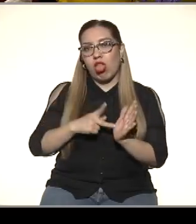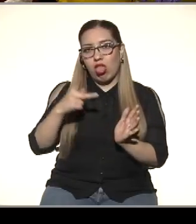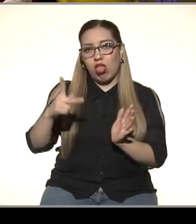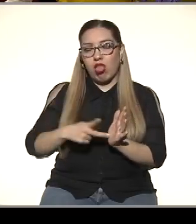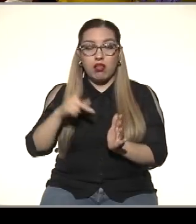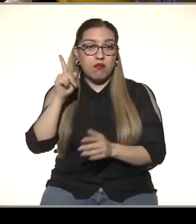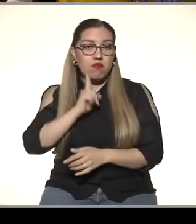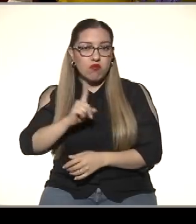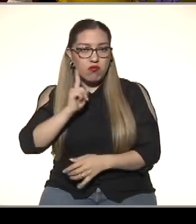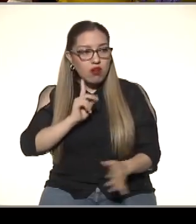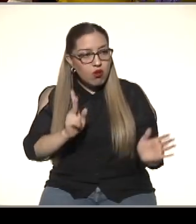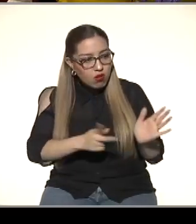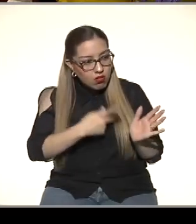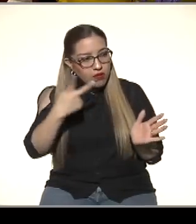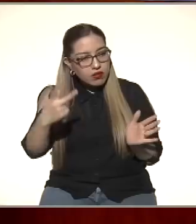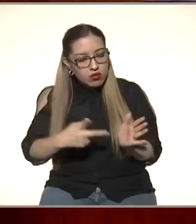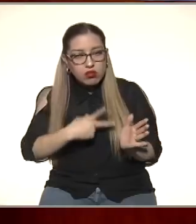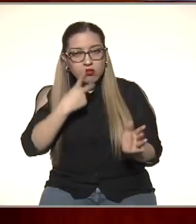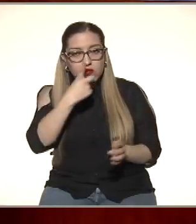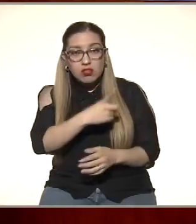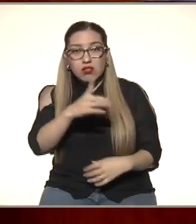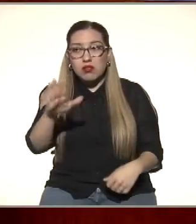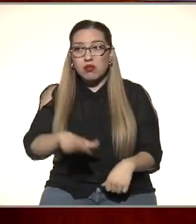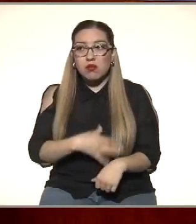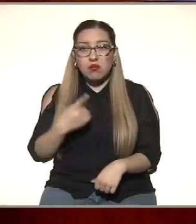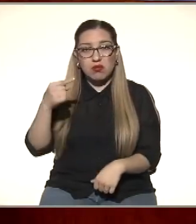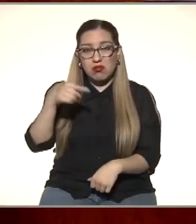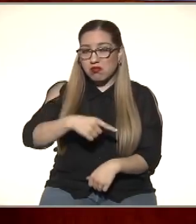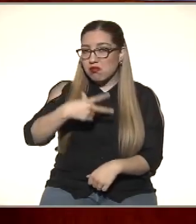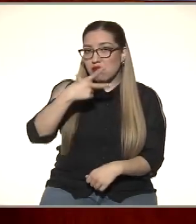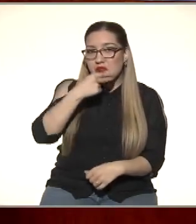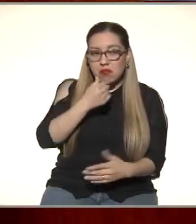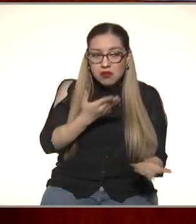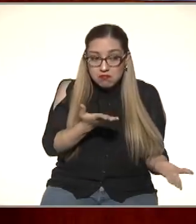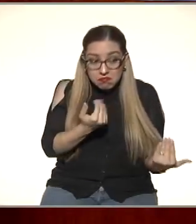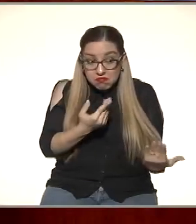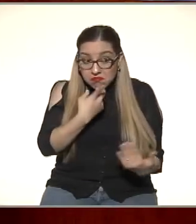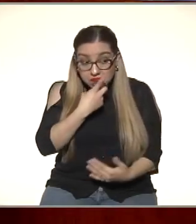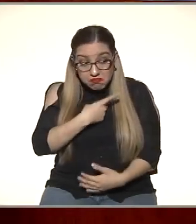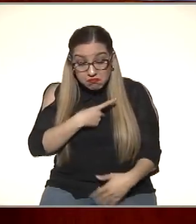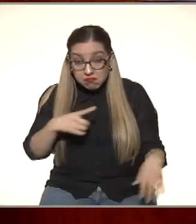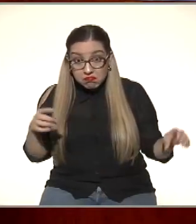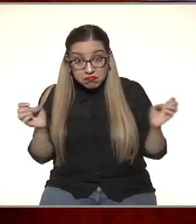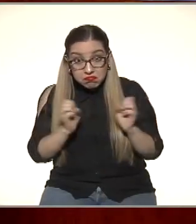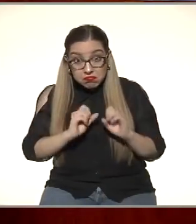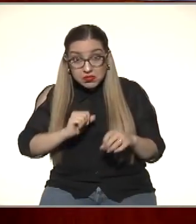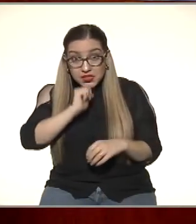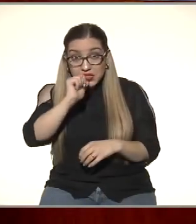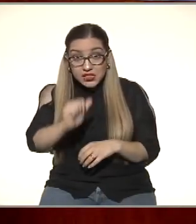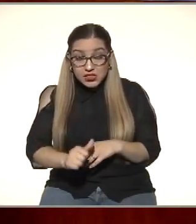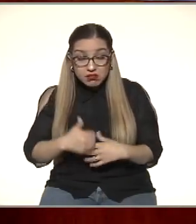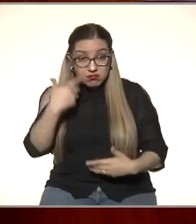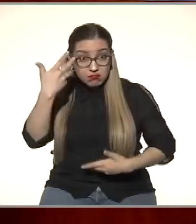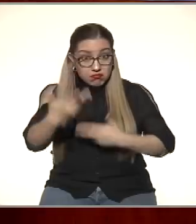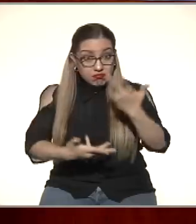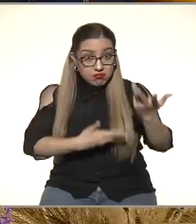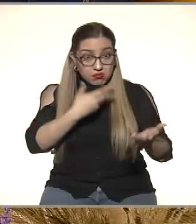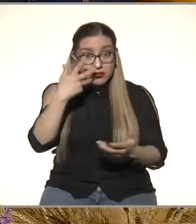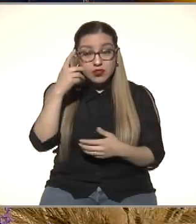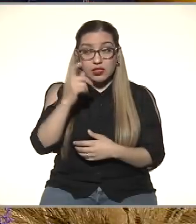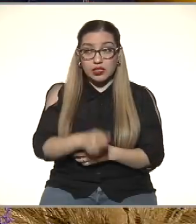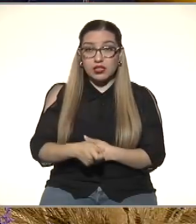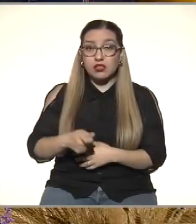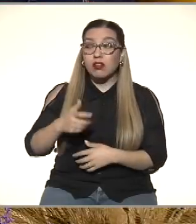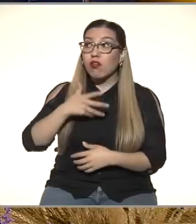reclama, porque seguramente no escucha esa reparación. No hubo esta otra cosa después de los significados, que es la